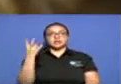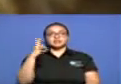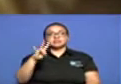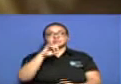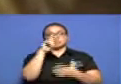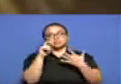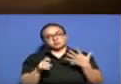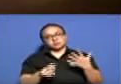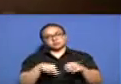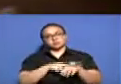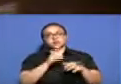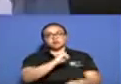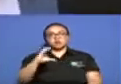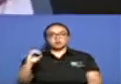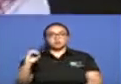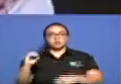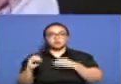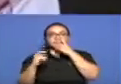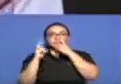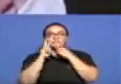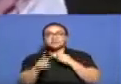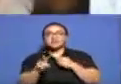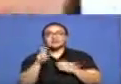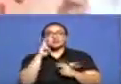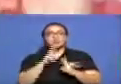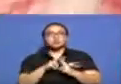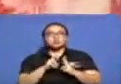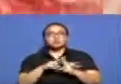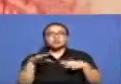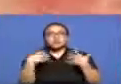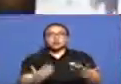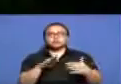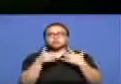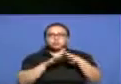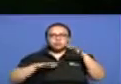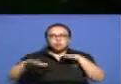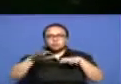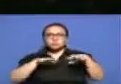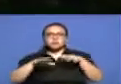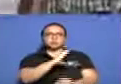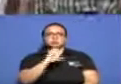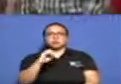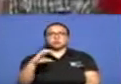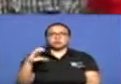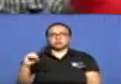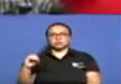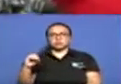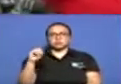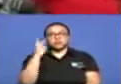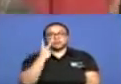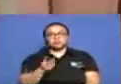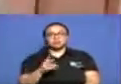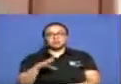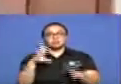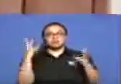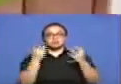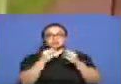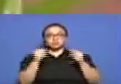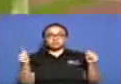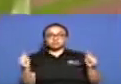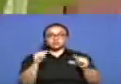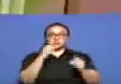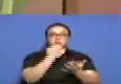Nacional Cooperativo, que tiene como objetivo ver y conocer el estado del movimiento cooperativo en para tener ahí resultados tanto